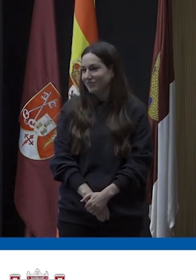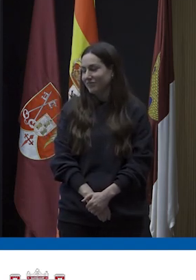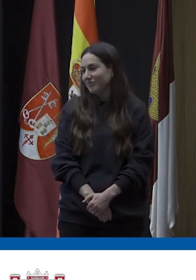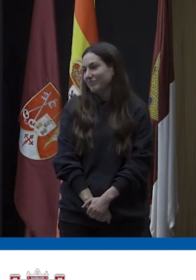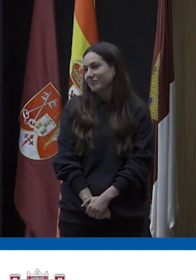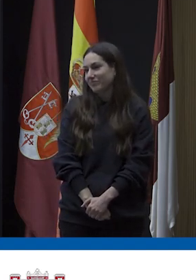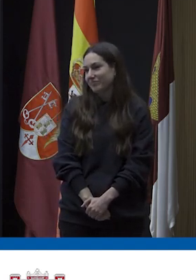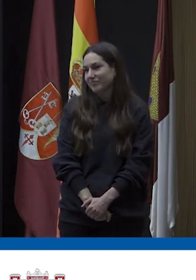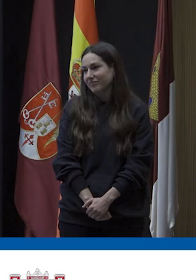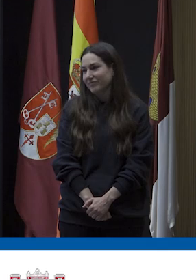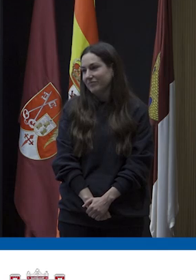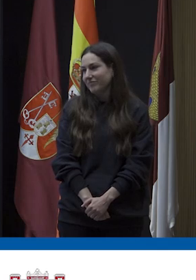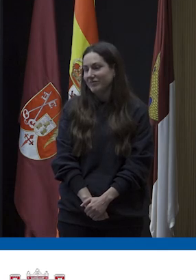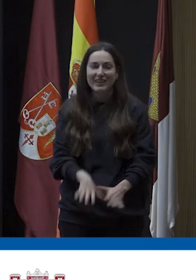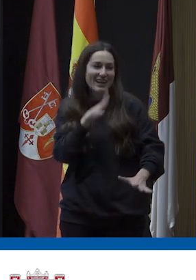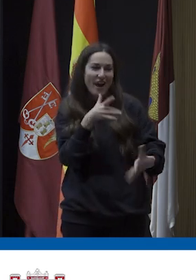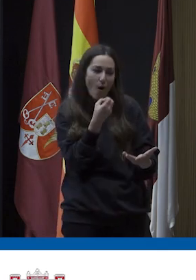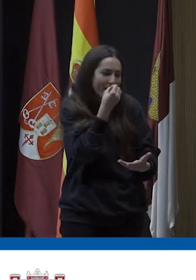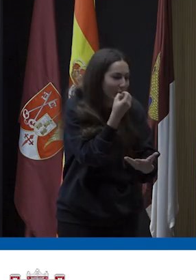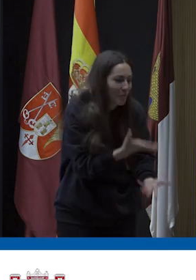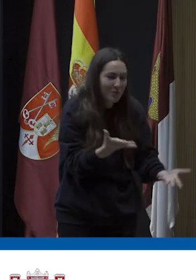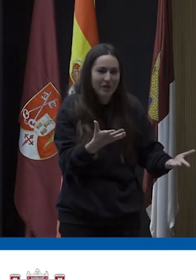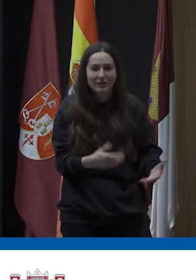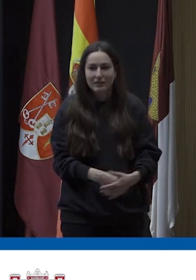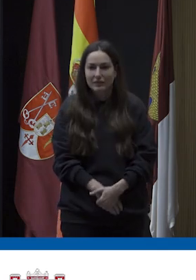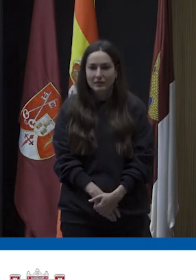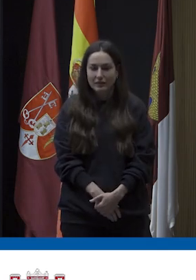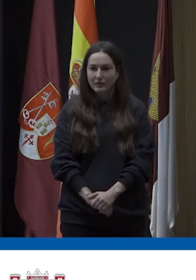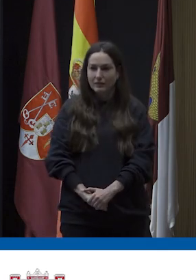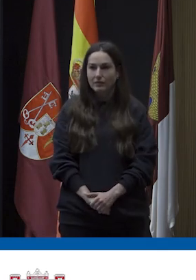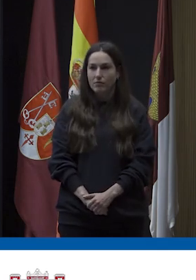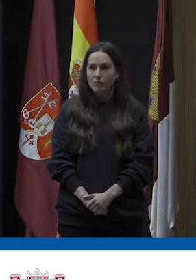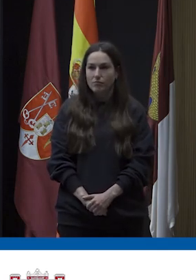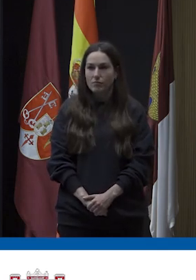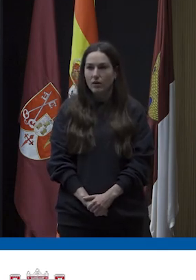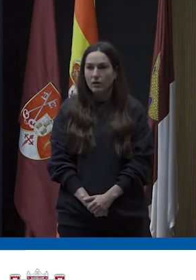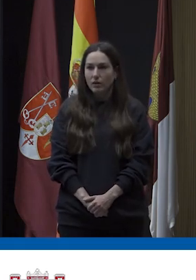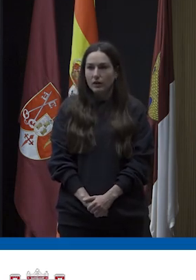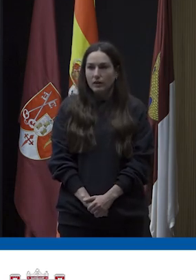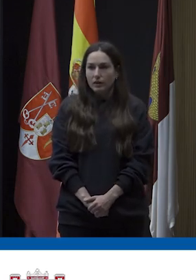Y mira ahora qué bien está. A ver, ahí.